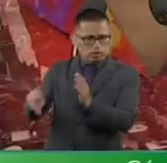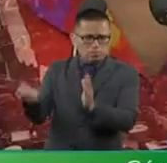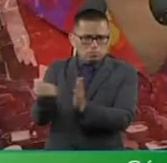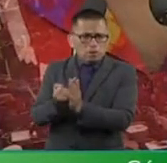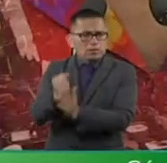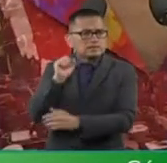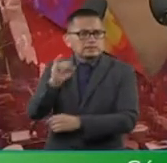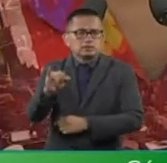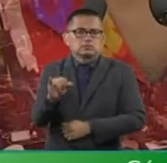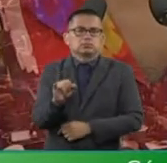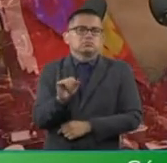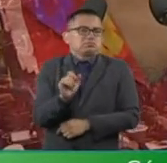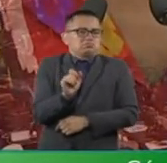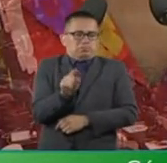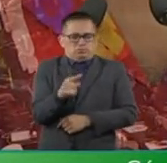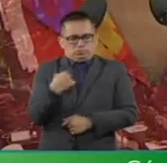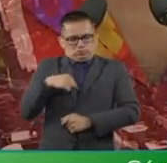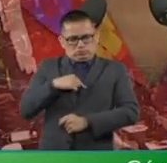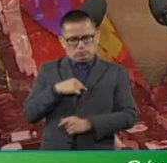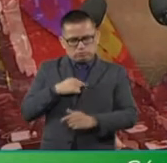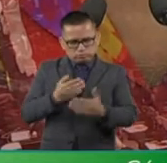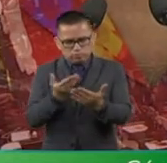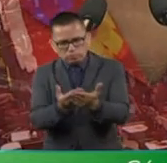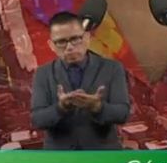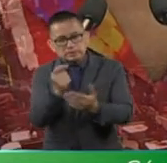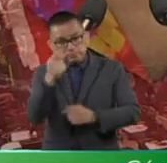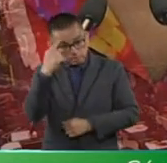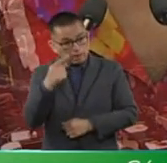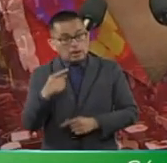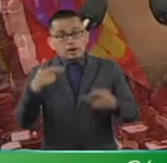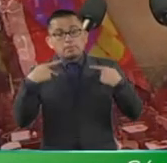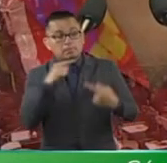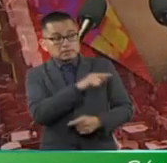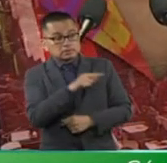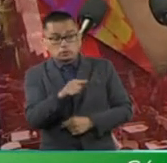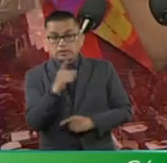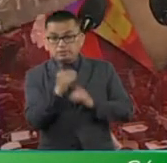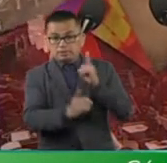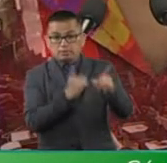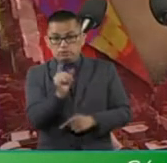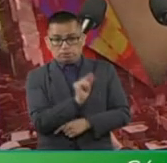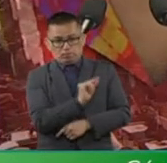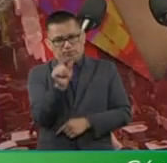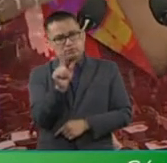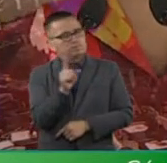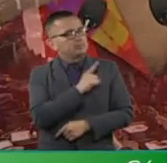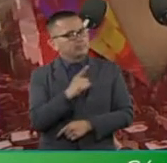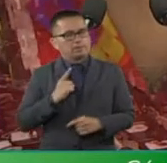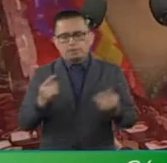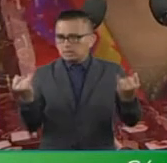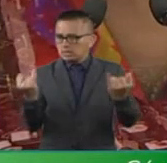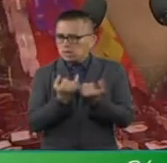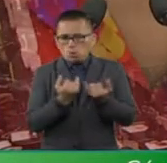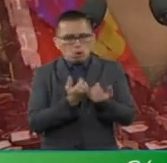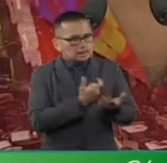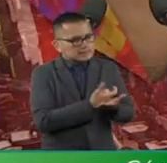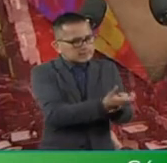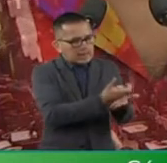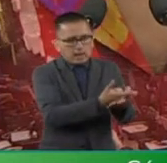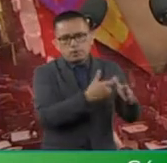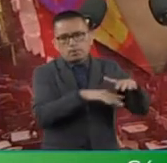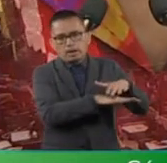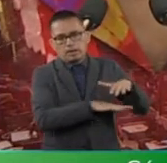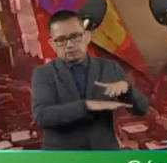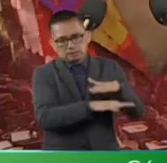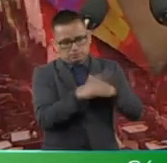que propusimos para las deportistas profesionales. Un salario base mínimo que